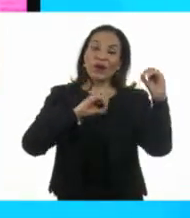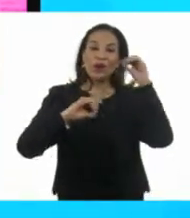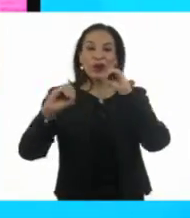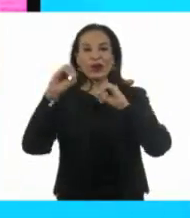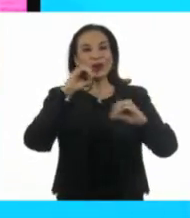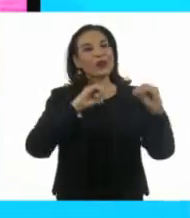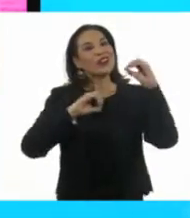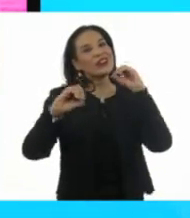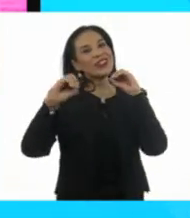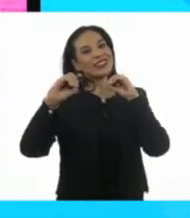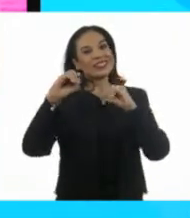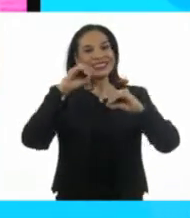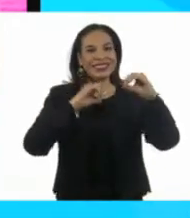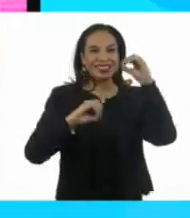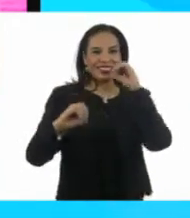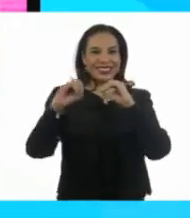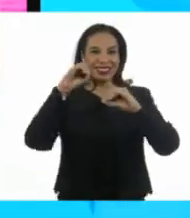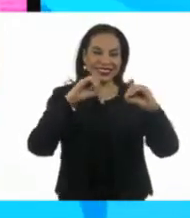oh.